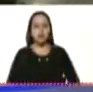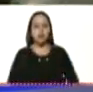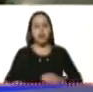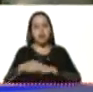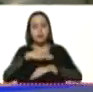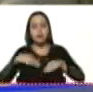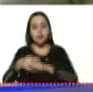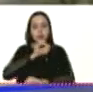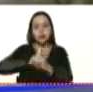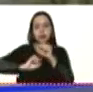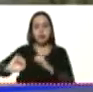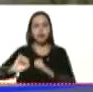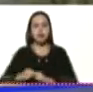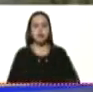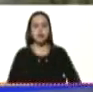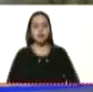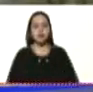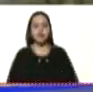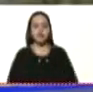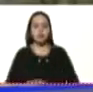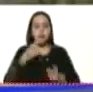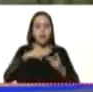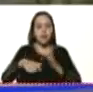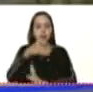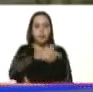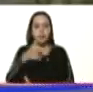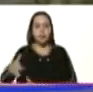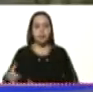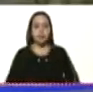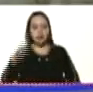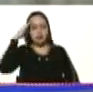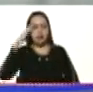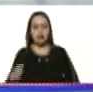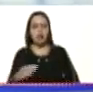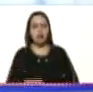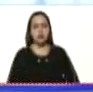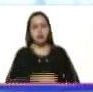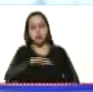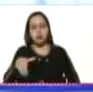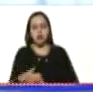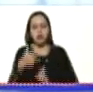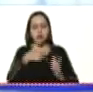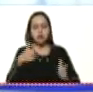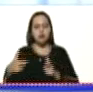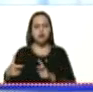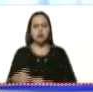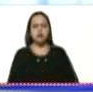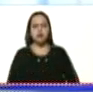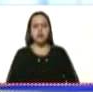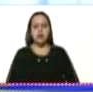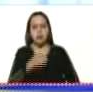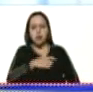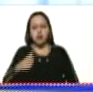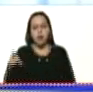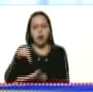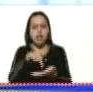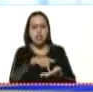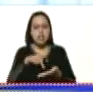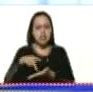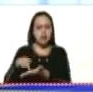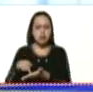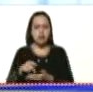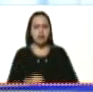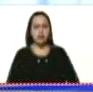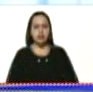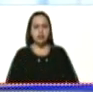Popular para la Defensa y demás oficiales, generales y almirantes, integrantes del Estado Mayor Superior de la